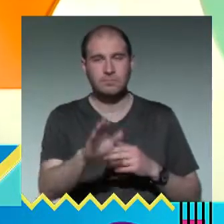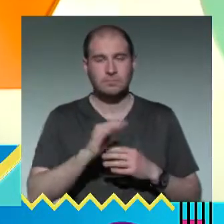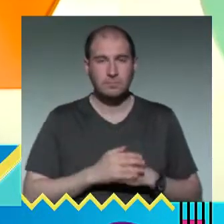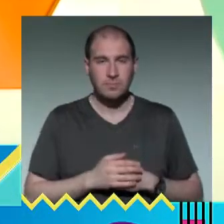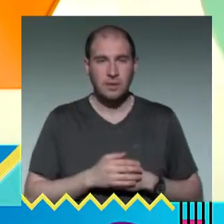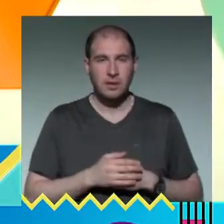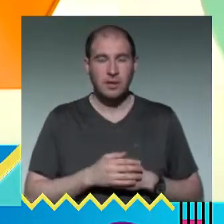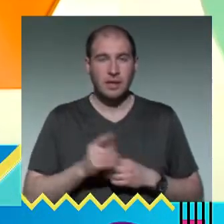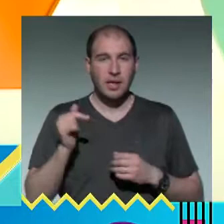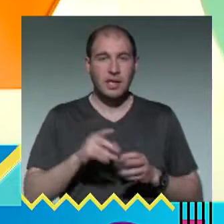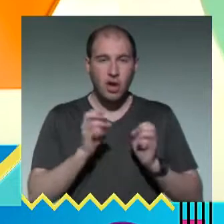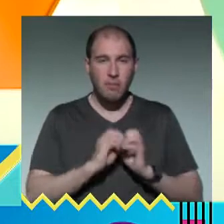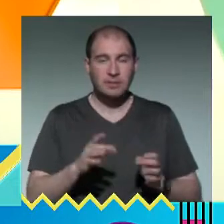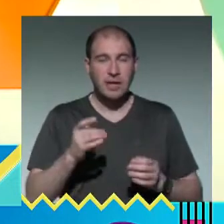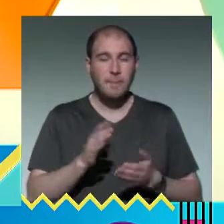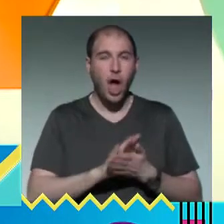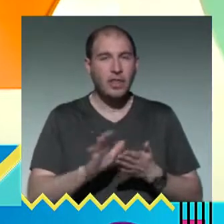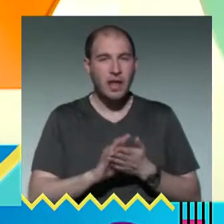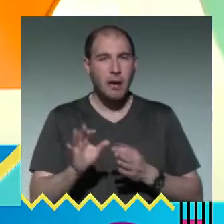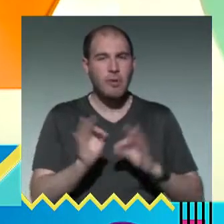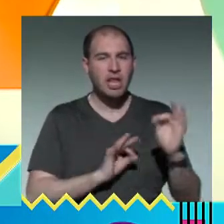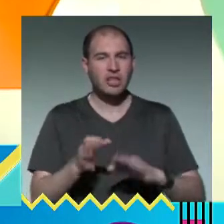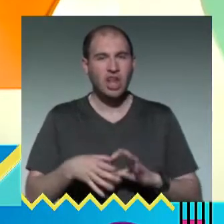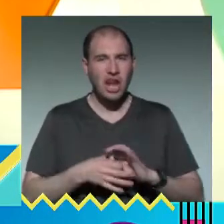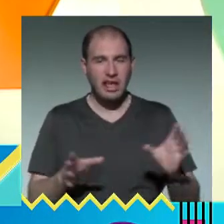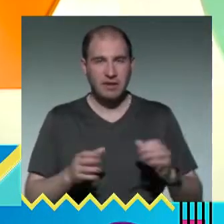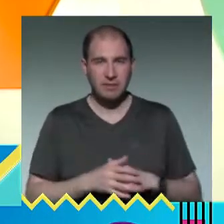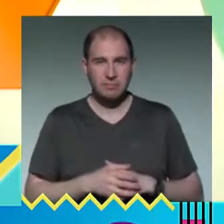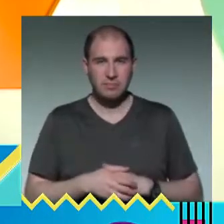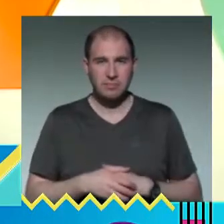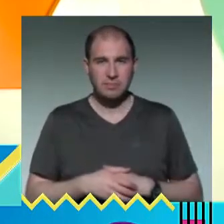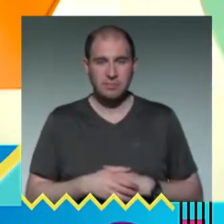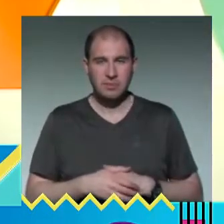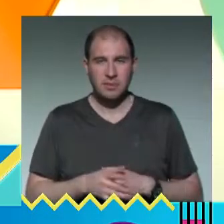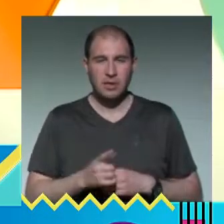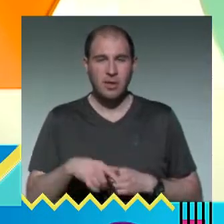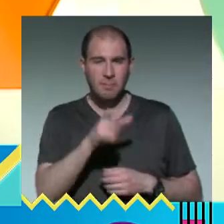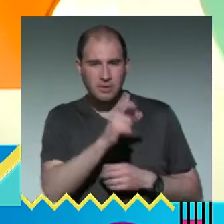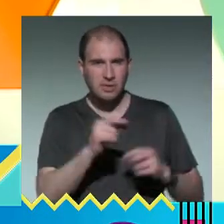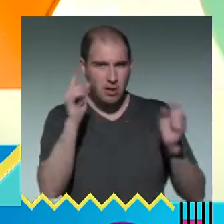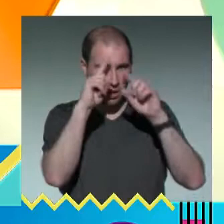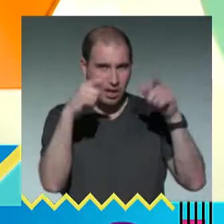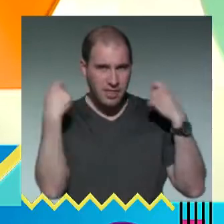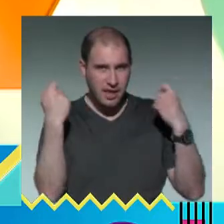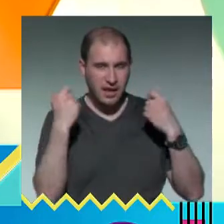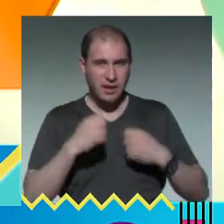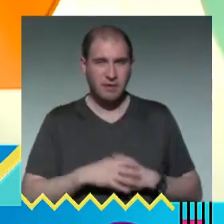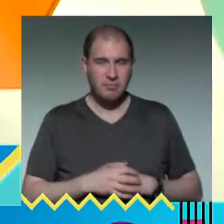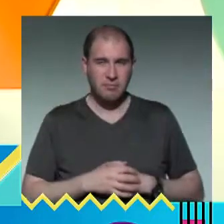¿no es cierto? Esa instauración de la modernidad, ese proyecto liberal, lógicamente miraba al indígena como